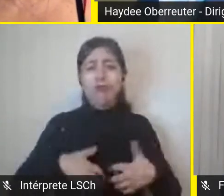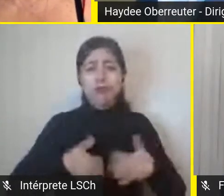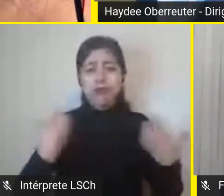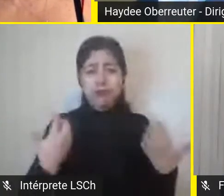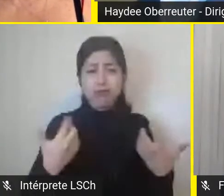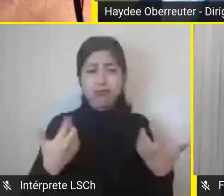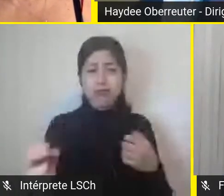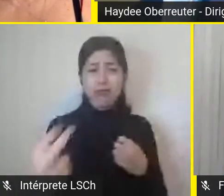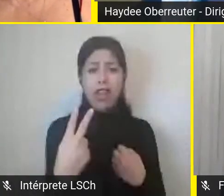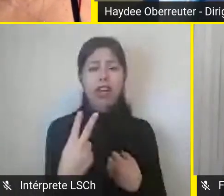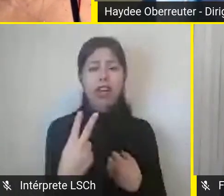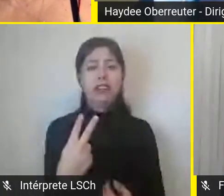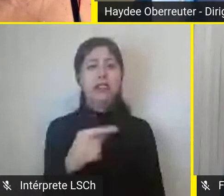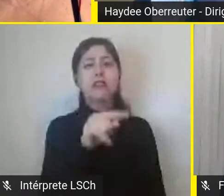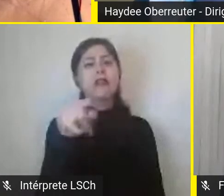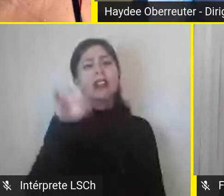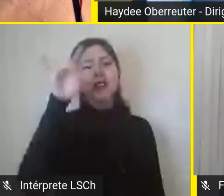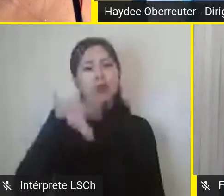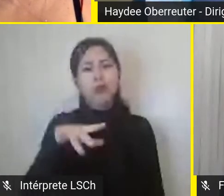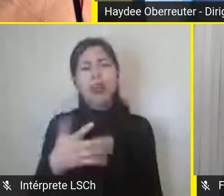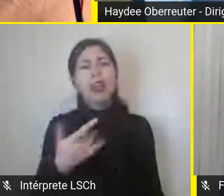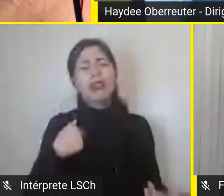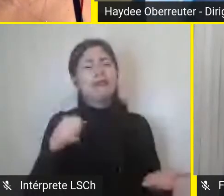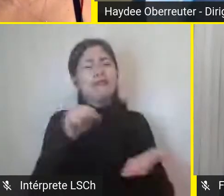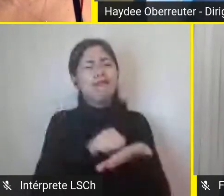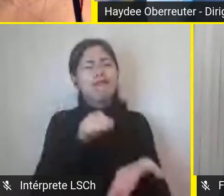esas imágenes. Pero